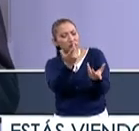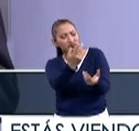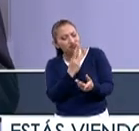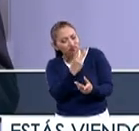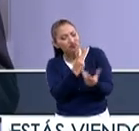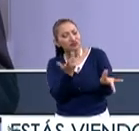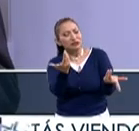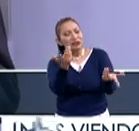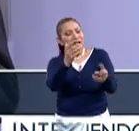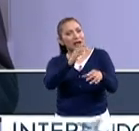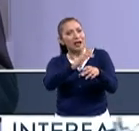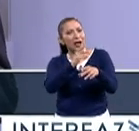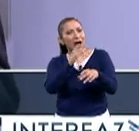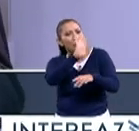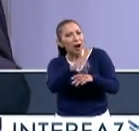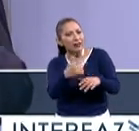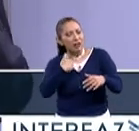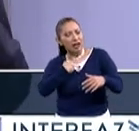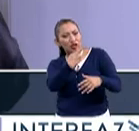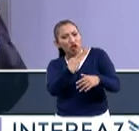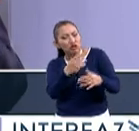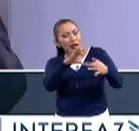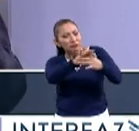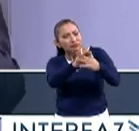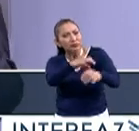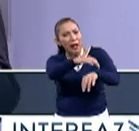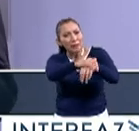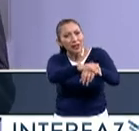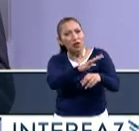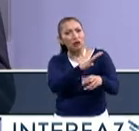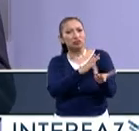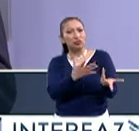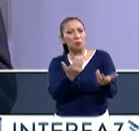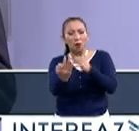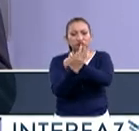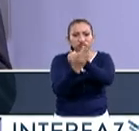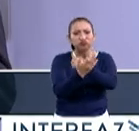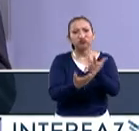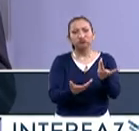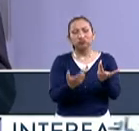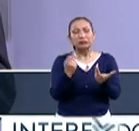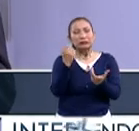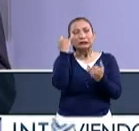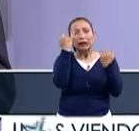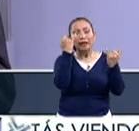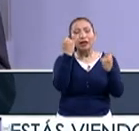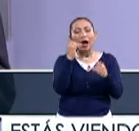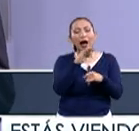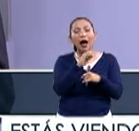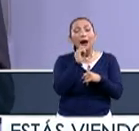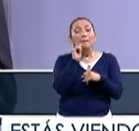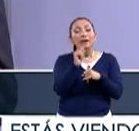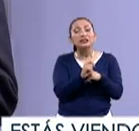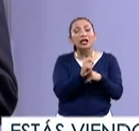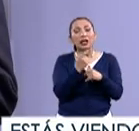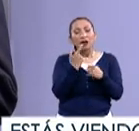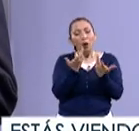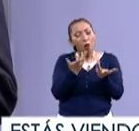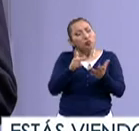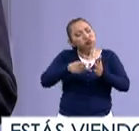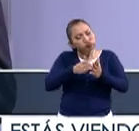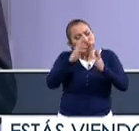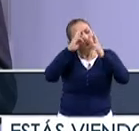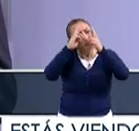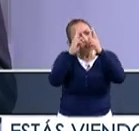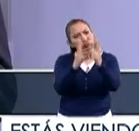mis cuadernos, etcétera. Entonces, esta noción de amistad se refleja o se refrenda